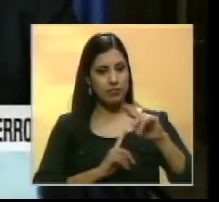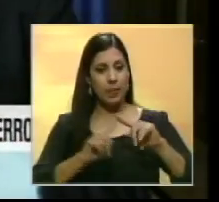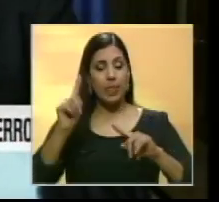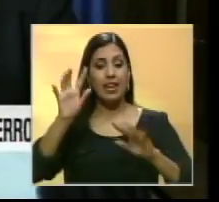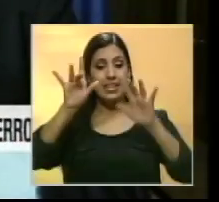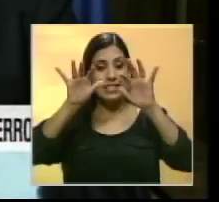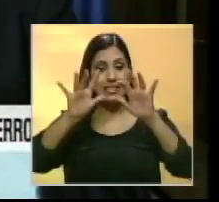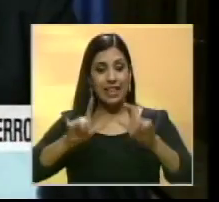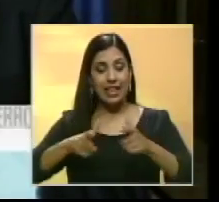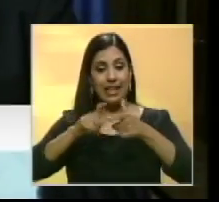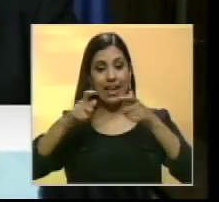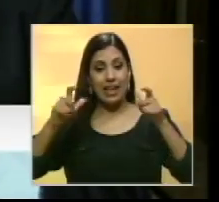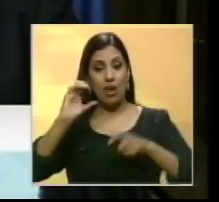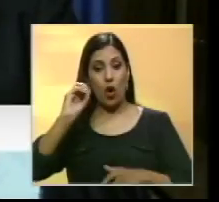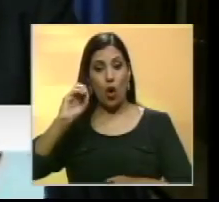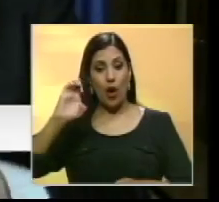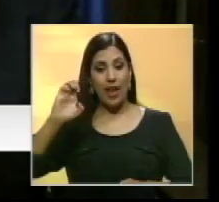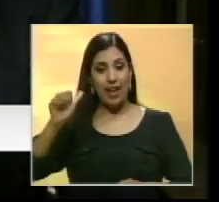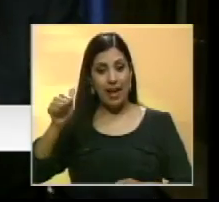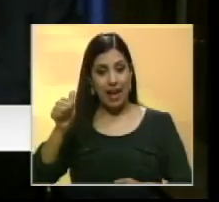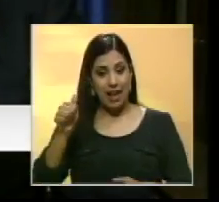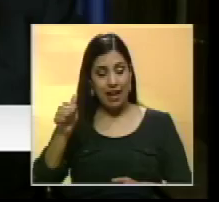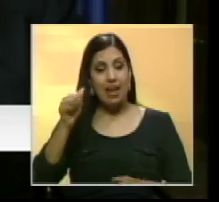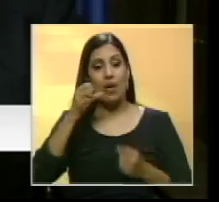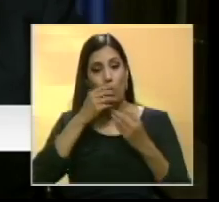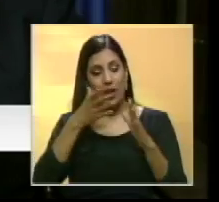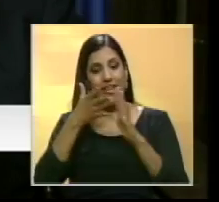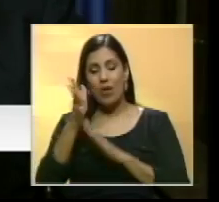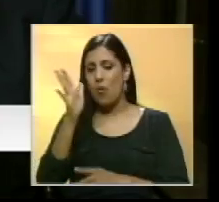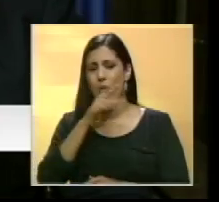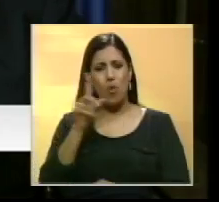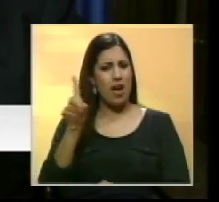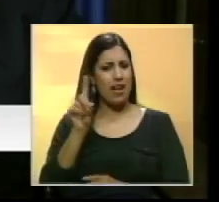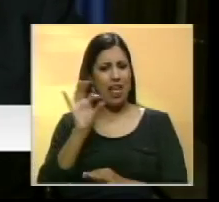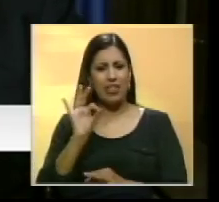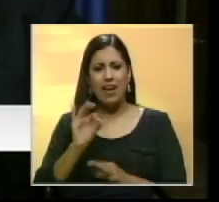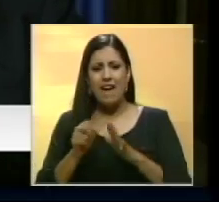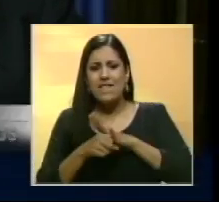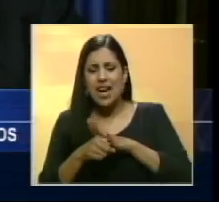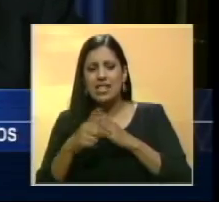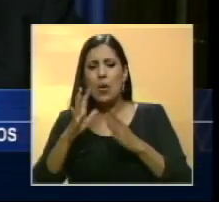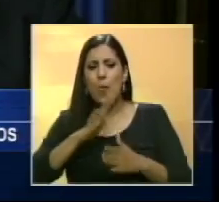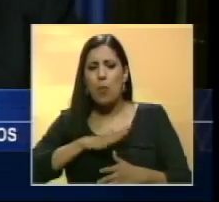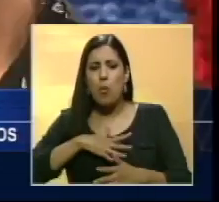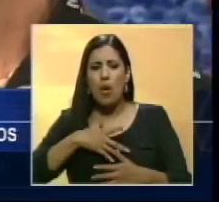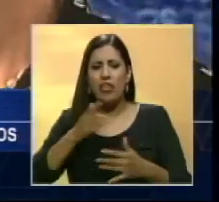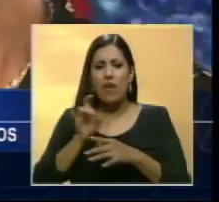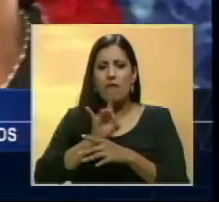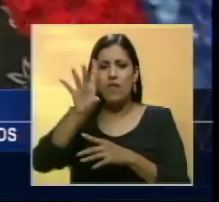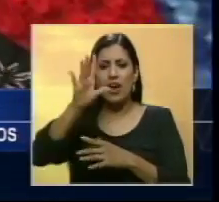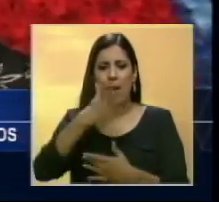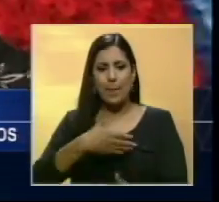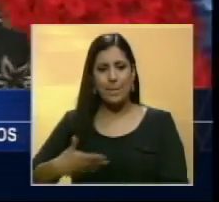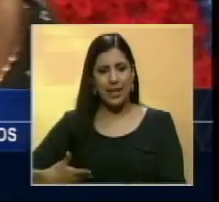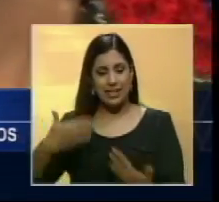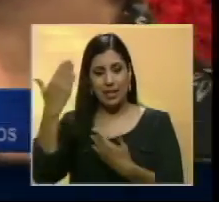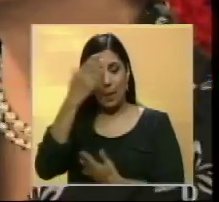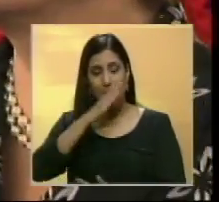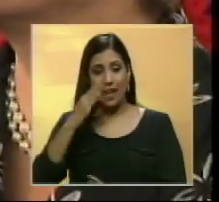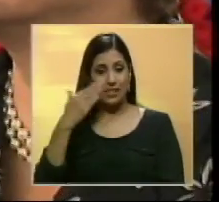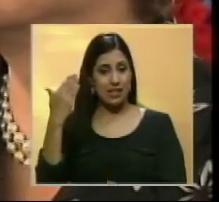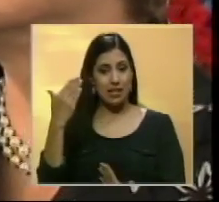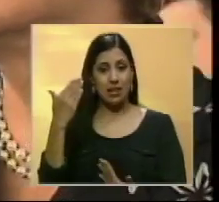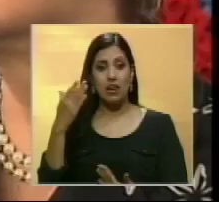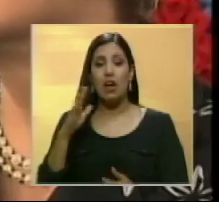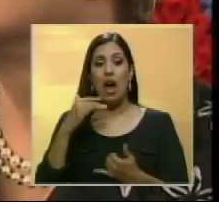El secretario general de la OEA, Luis Almagro, aseguró que no existe ningún fundamento para una posible destitución de la presidenta de Brasil, Dilma